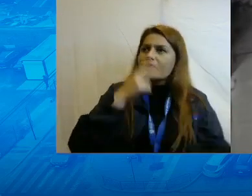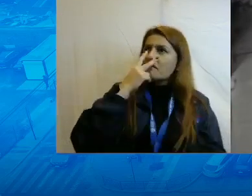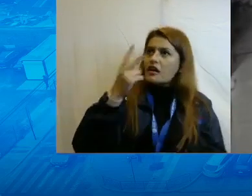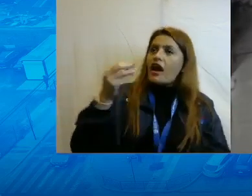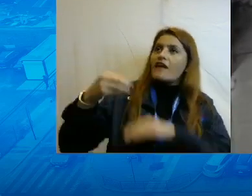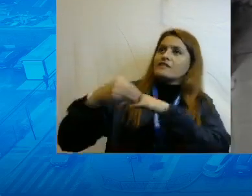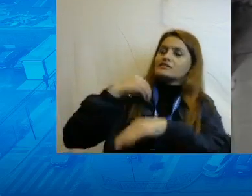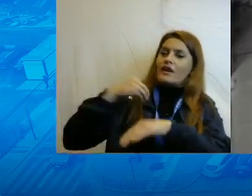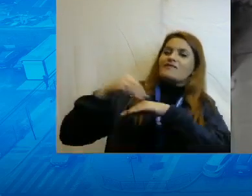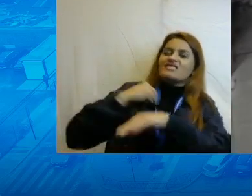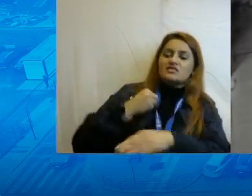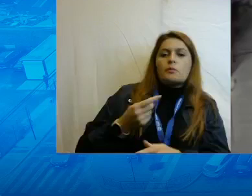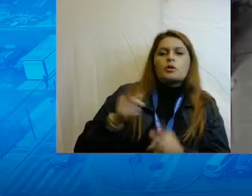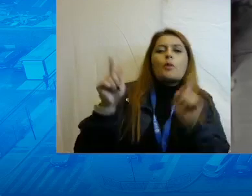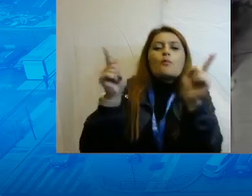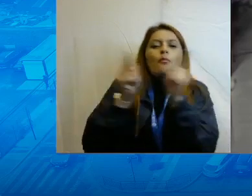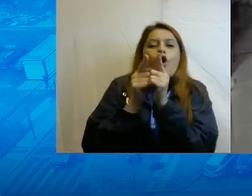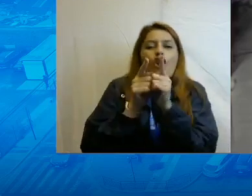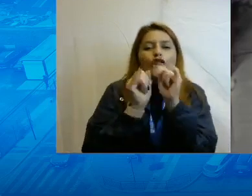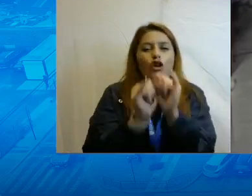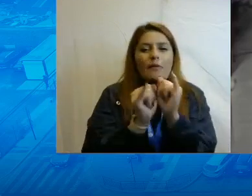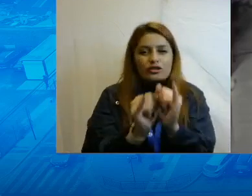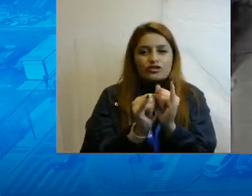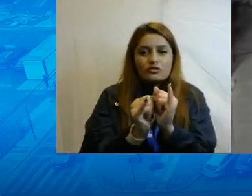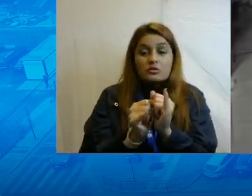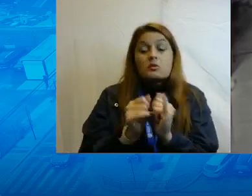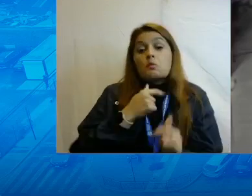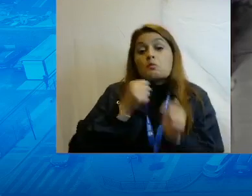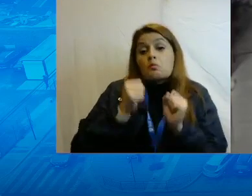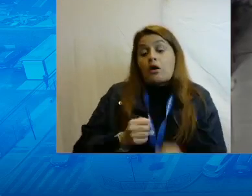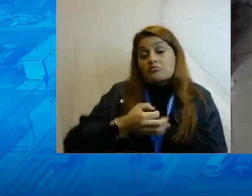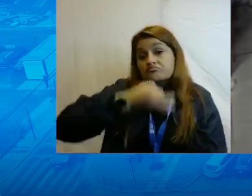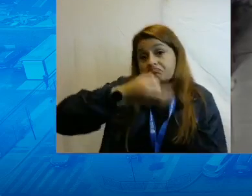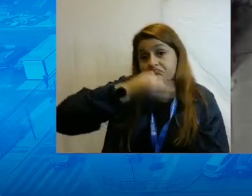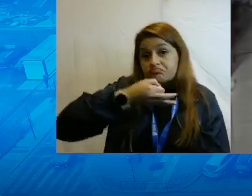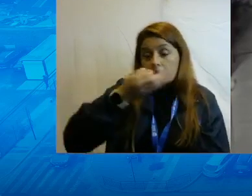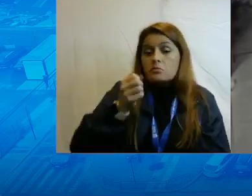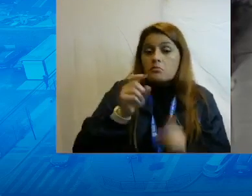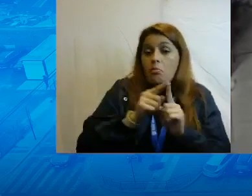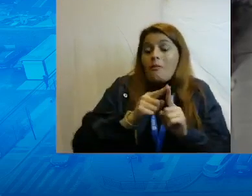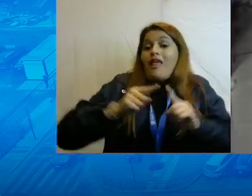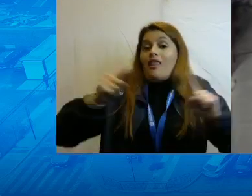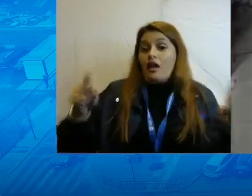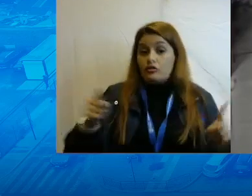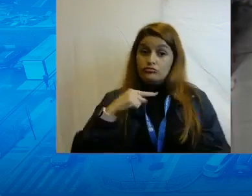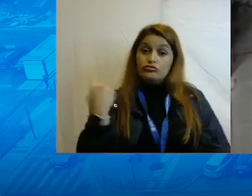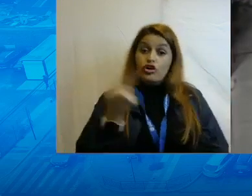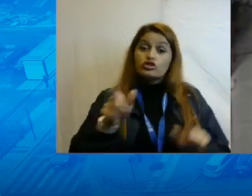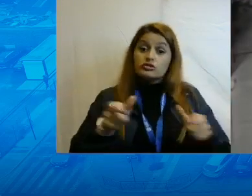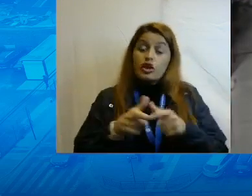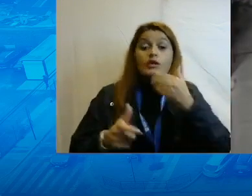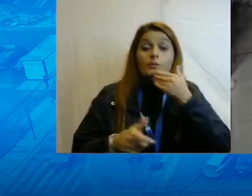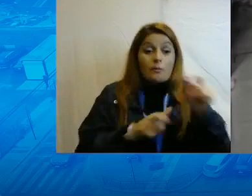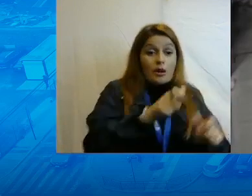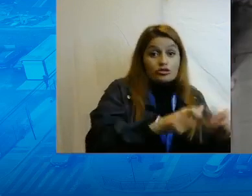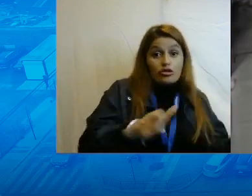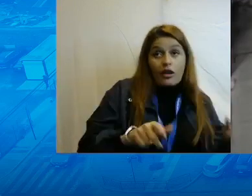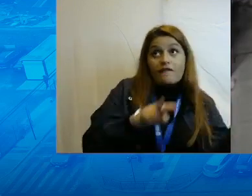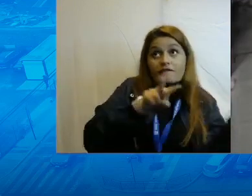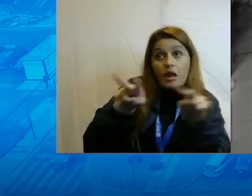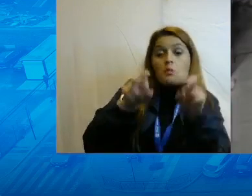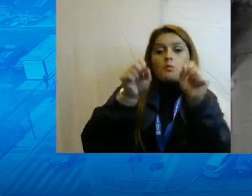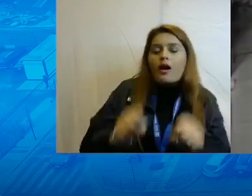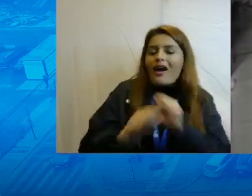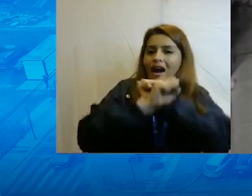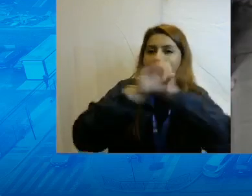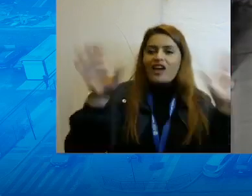y son es poco concreto lo que realizamos. Entonces, por eso me gustaría poder que a nosotros el Consejo y a la gente que está en las casas podamos